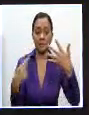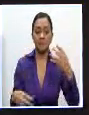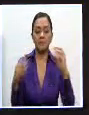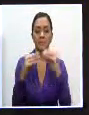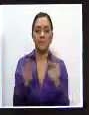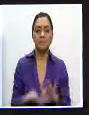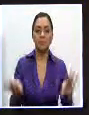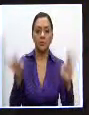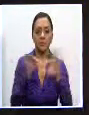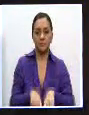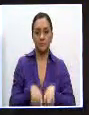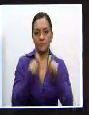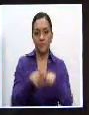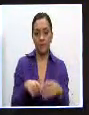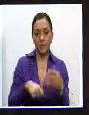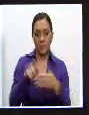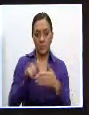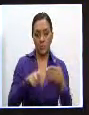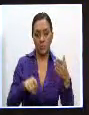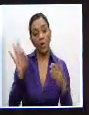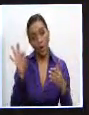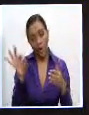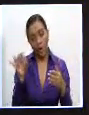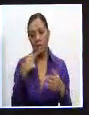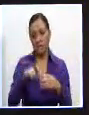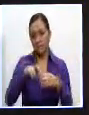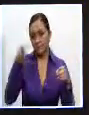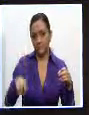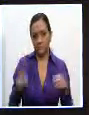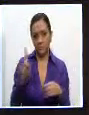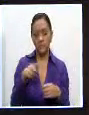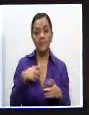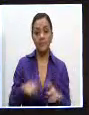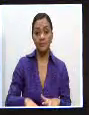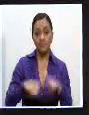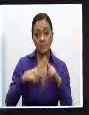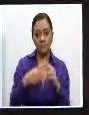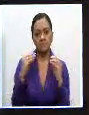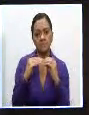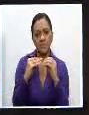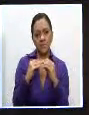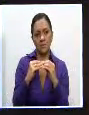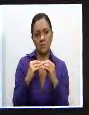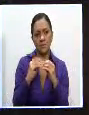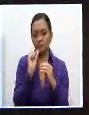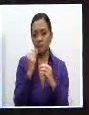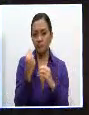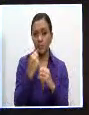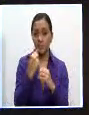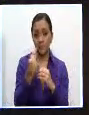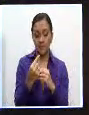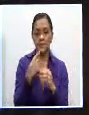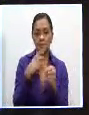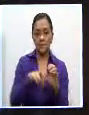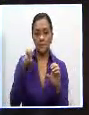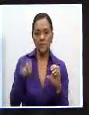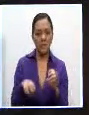más importantes tratados que hemos aprobado o denunciado en este año y quiero comenzar tal vez por el más señero lo mencioné hace un minuto el